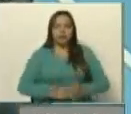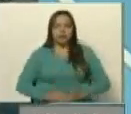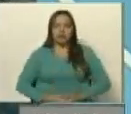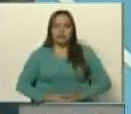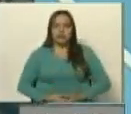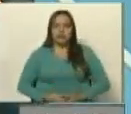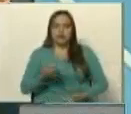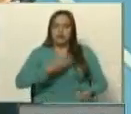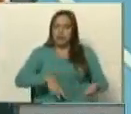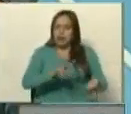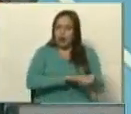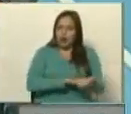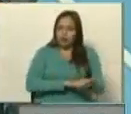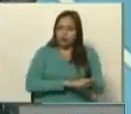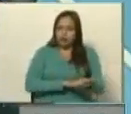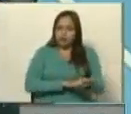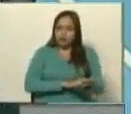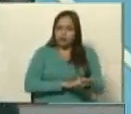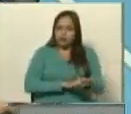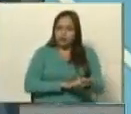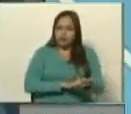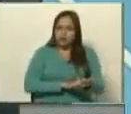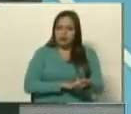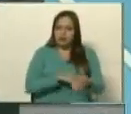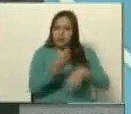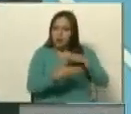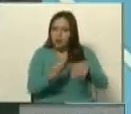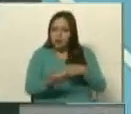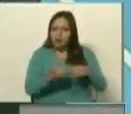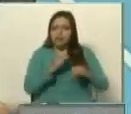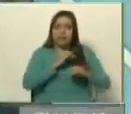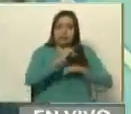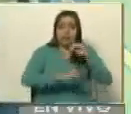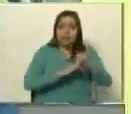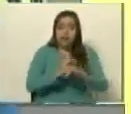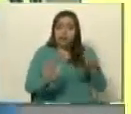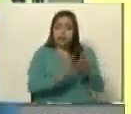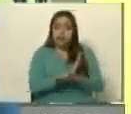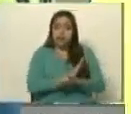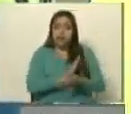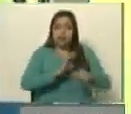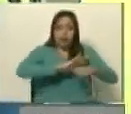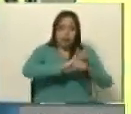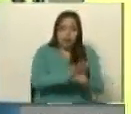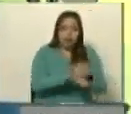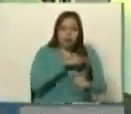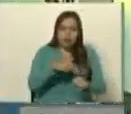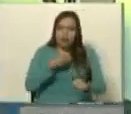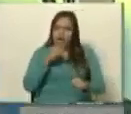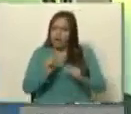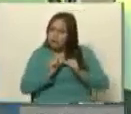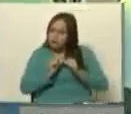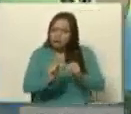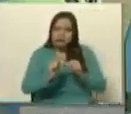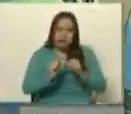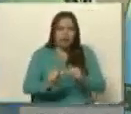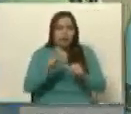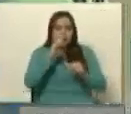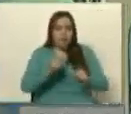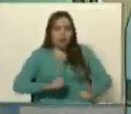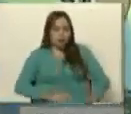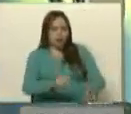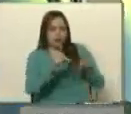peor escenario internacional de la pandemia del coronavirus. Hemos resistido y teníamos la imposibilidad, o sea, nos estaba